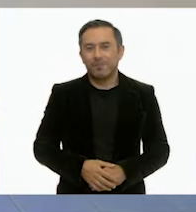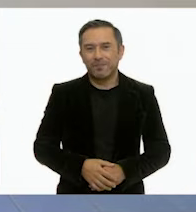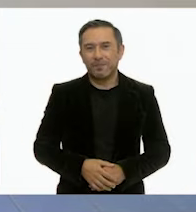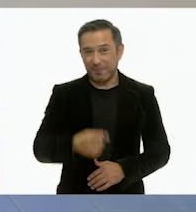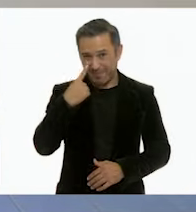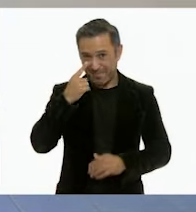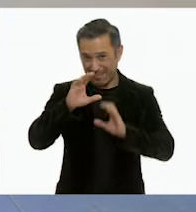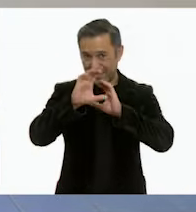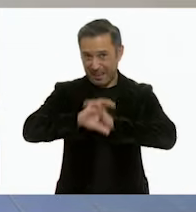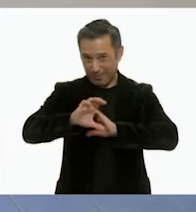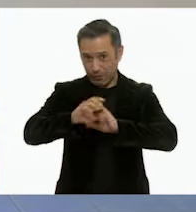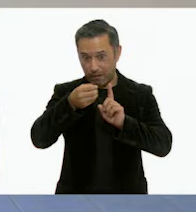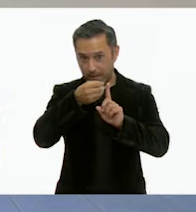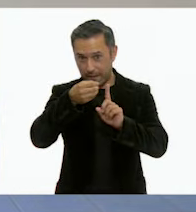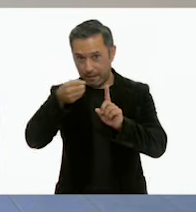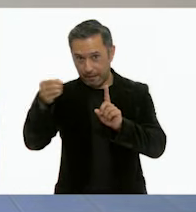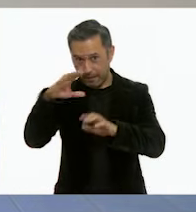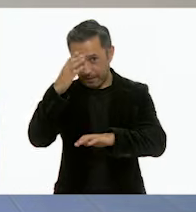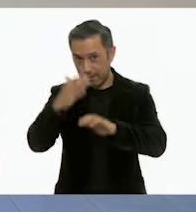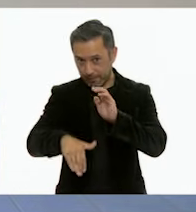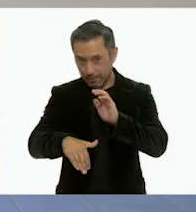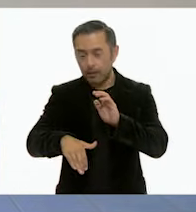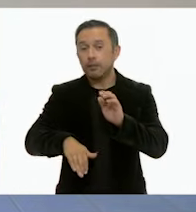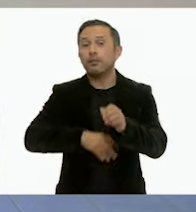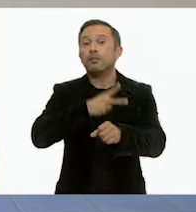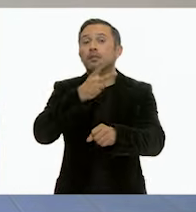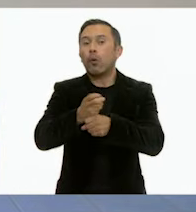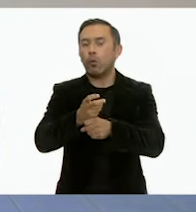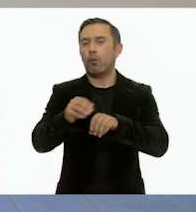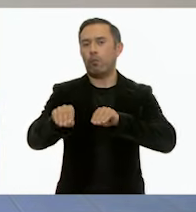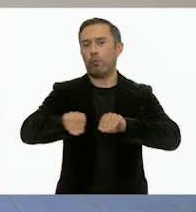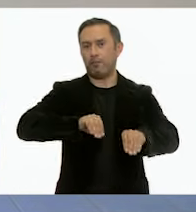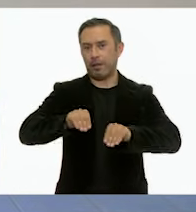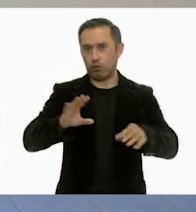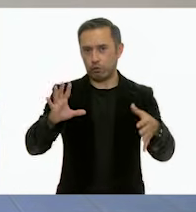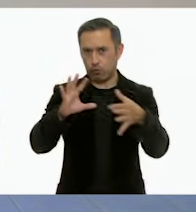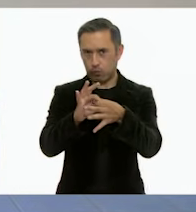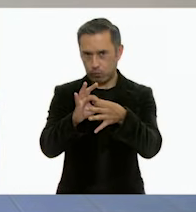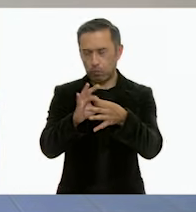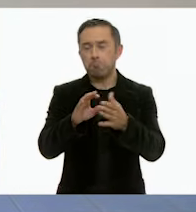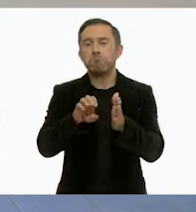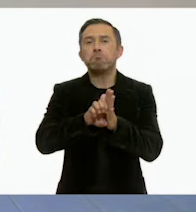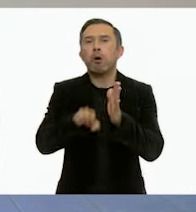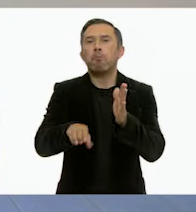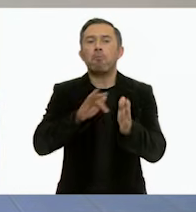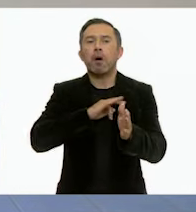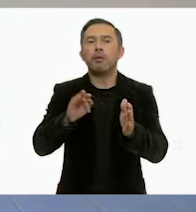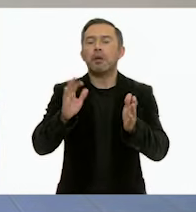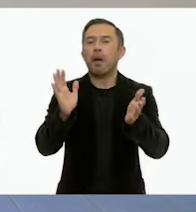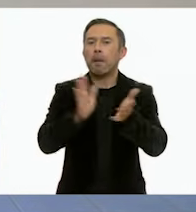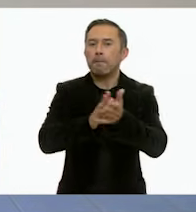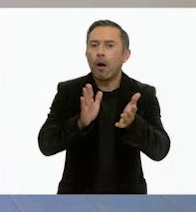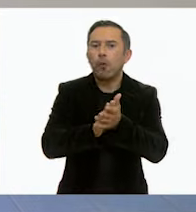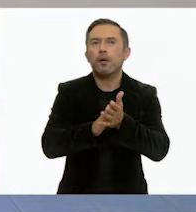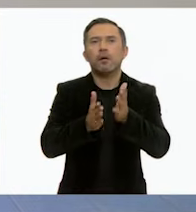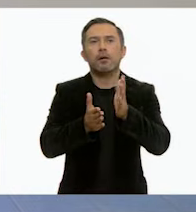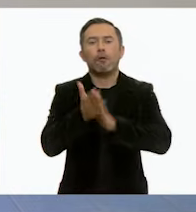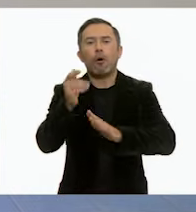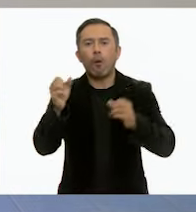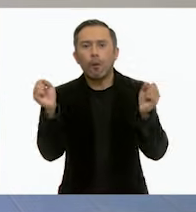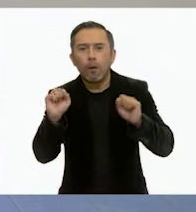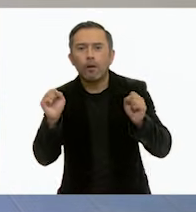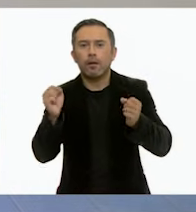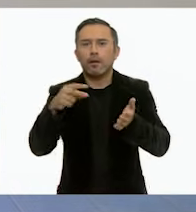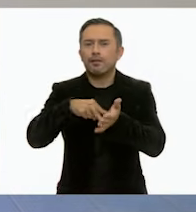este canto, vamos a acompañarlo de un movimiento. Podemos decir, vamos a aplaudir, vamos a correr, vamos a saltar, eso